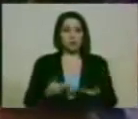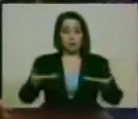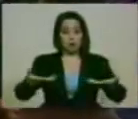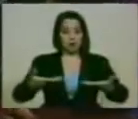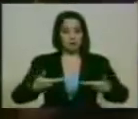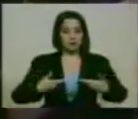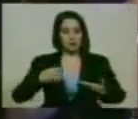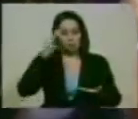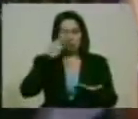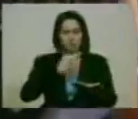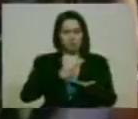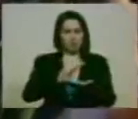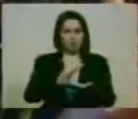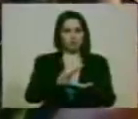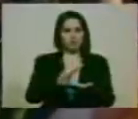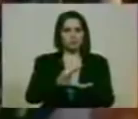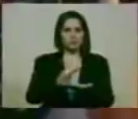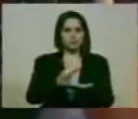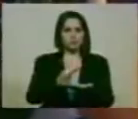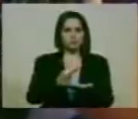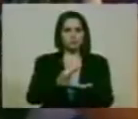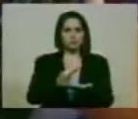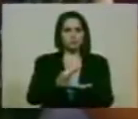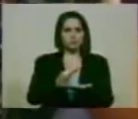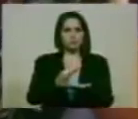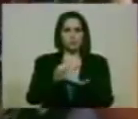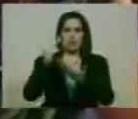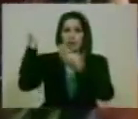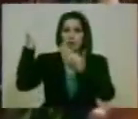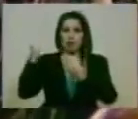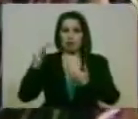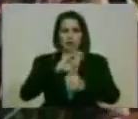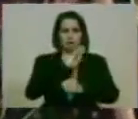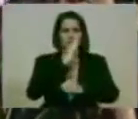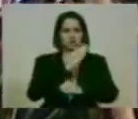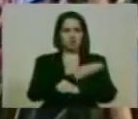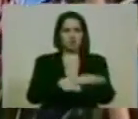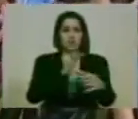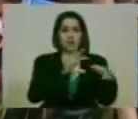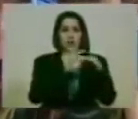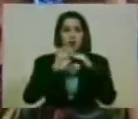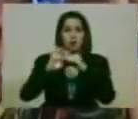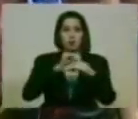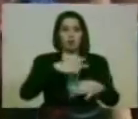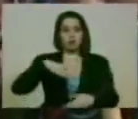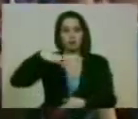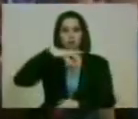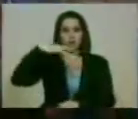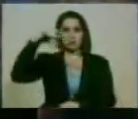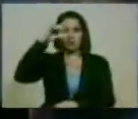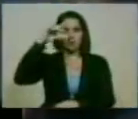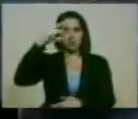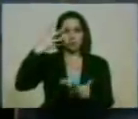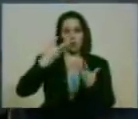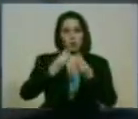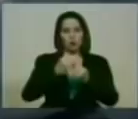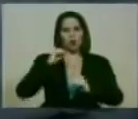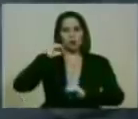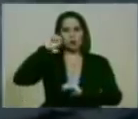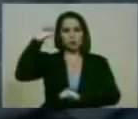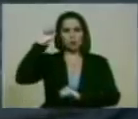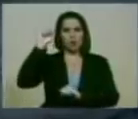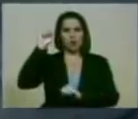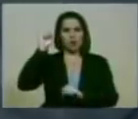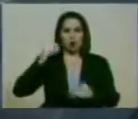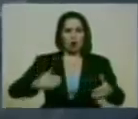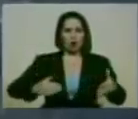fe. Y sé que viene a reforzar la unidad espiritual que nos va a llevar a la victoria contra el